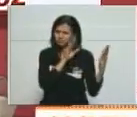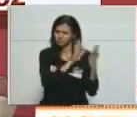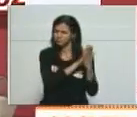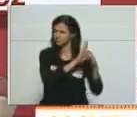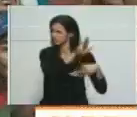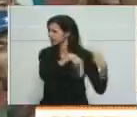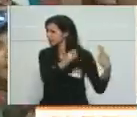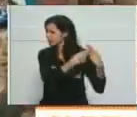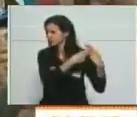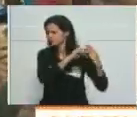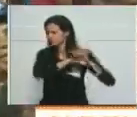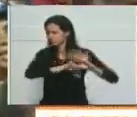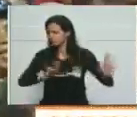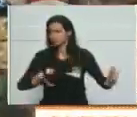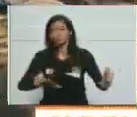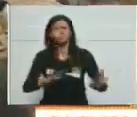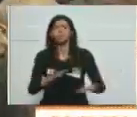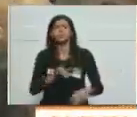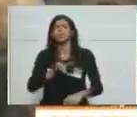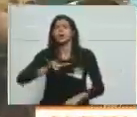recalcitrantes, no, porque eso no quieren esta patria.